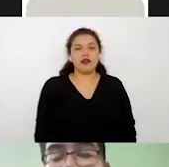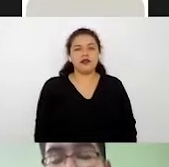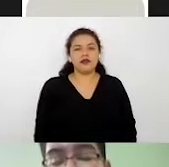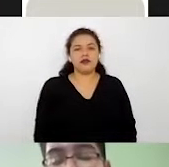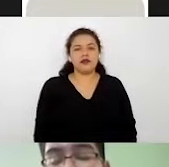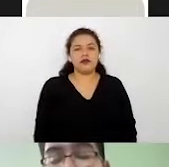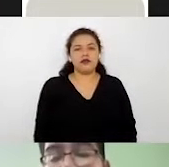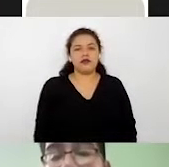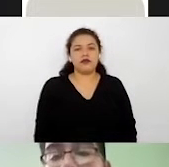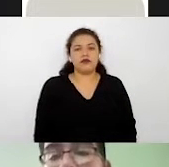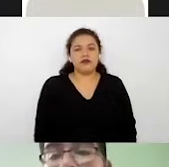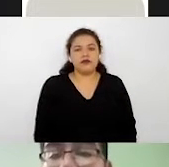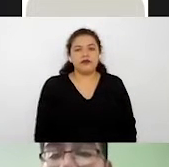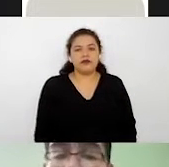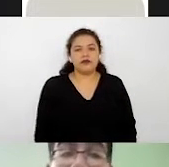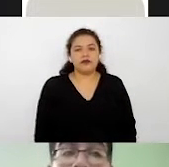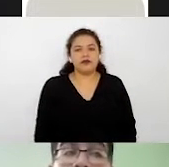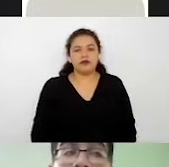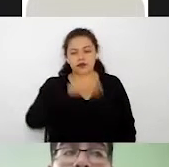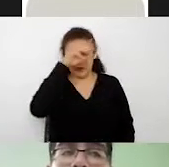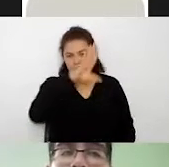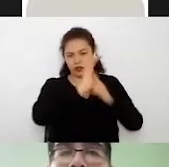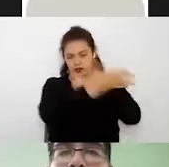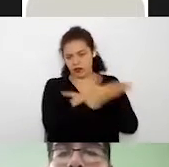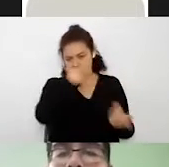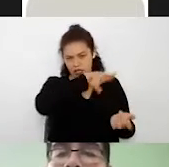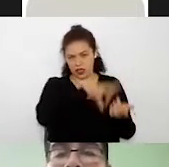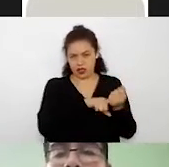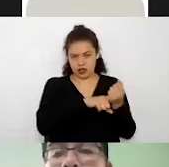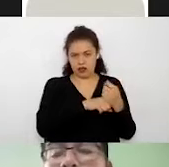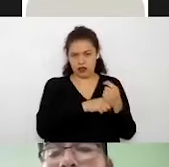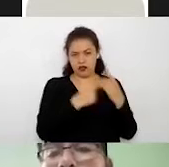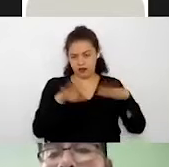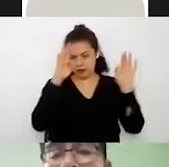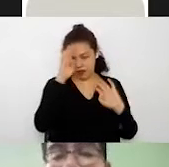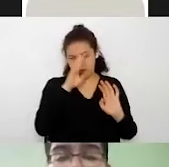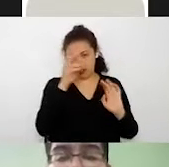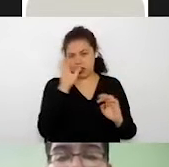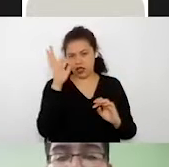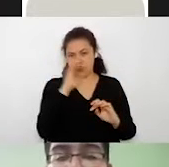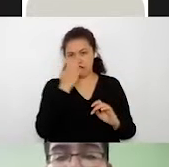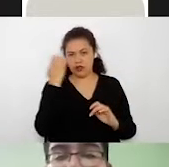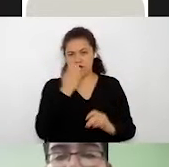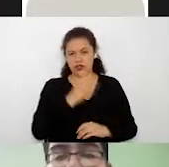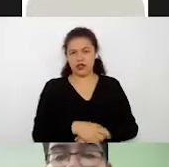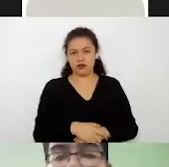con el mismo comité interno, suponiendo que, por ejemplo, en caso de una escuela, eh,